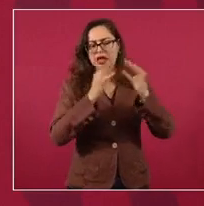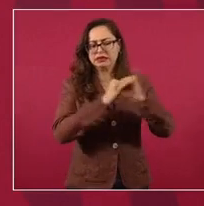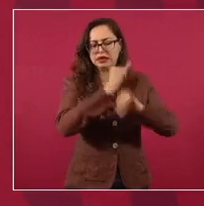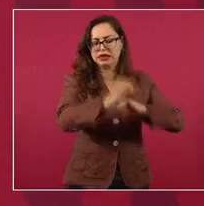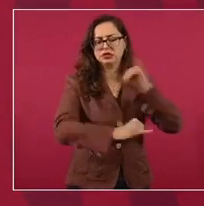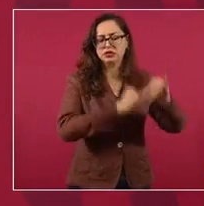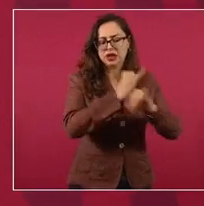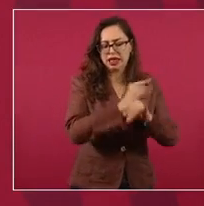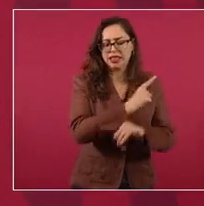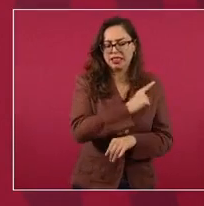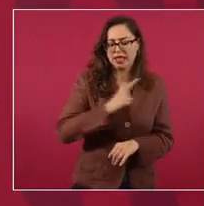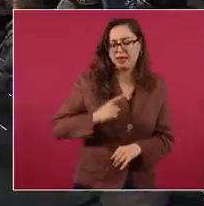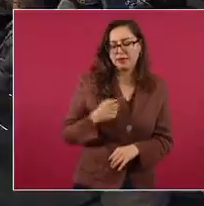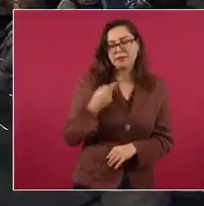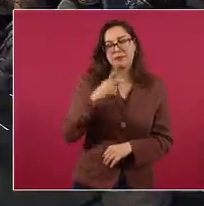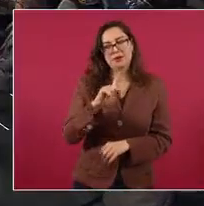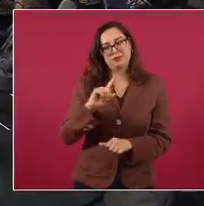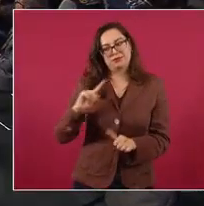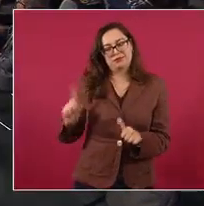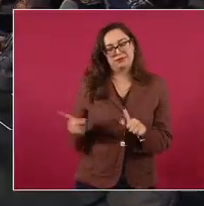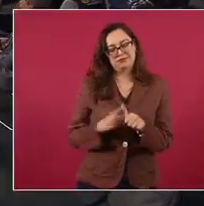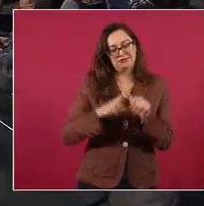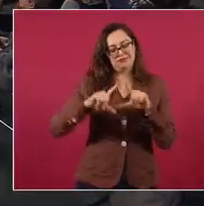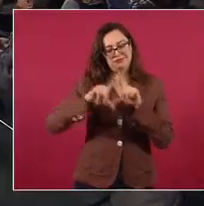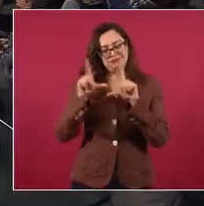Pero también, como decía Martí,